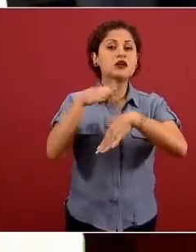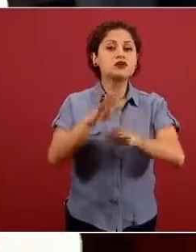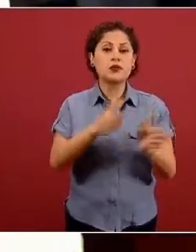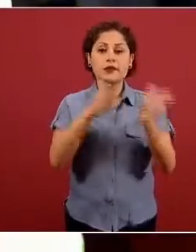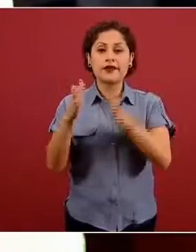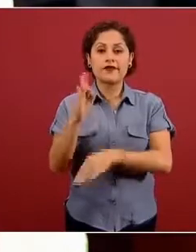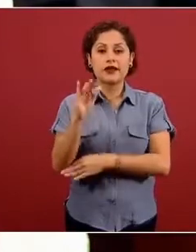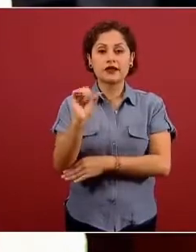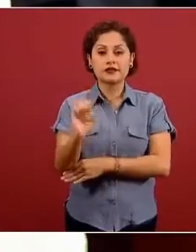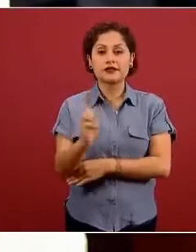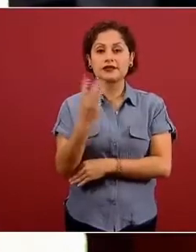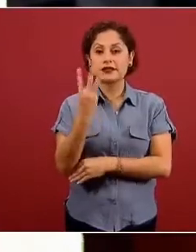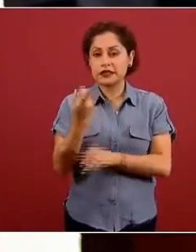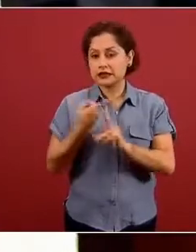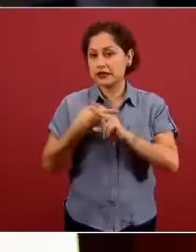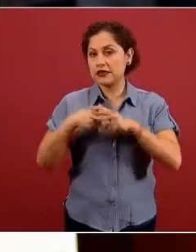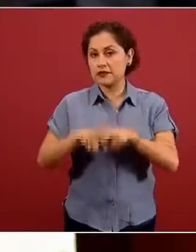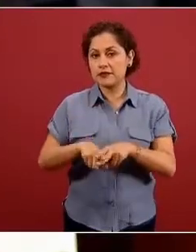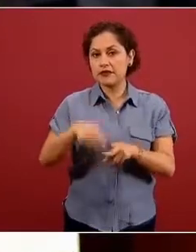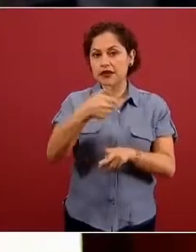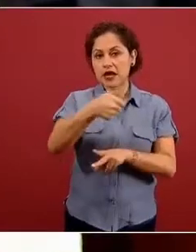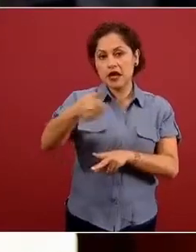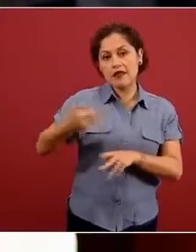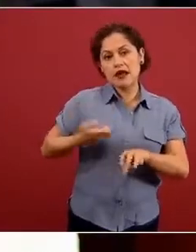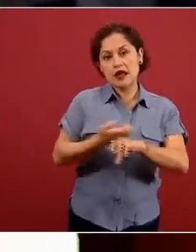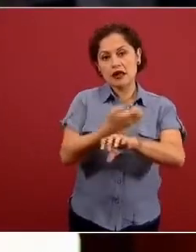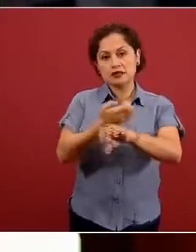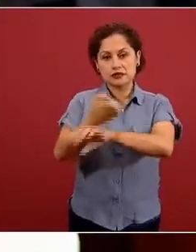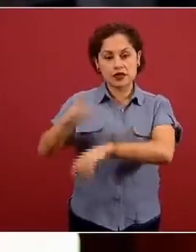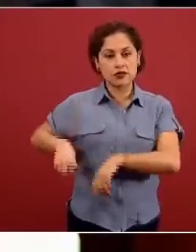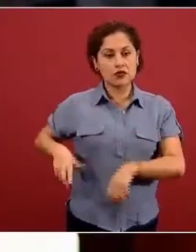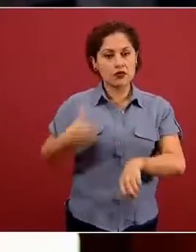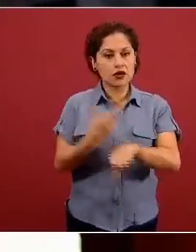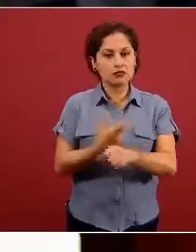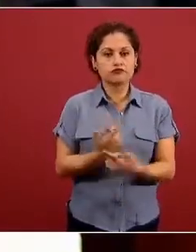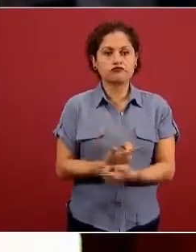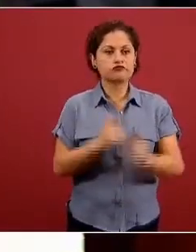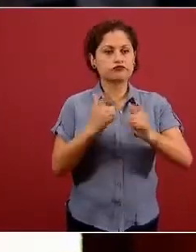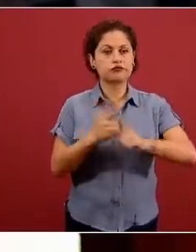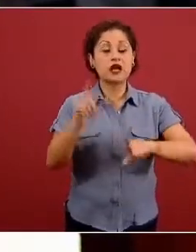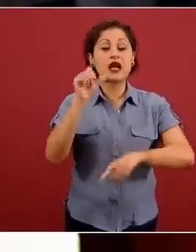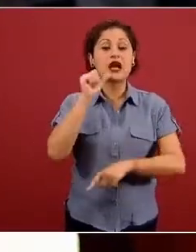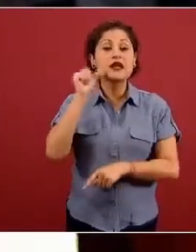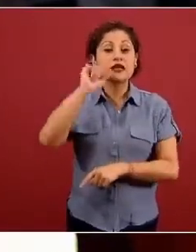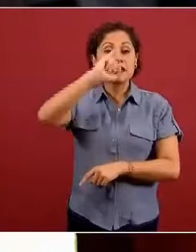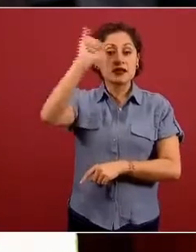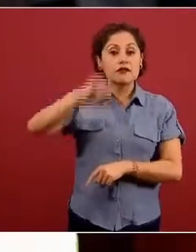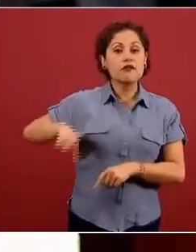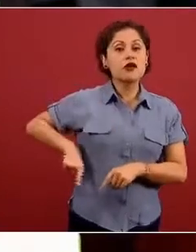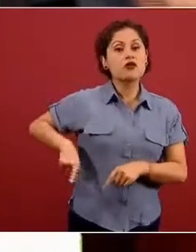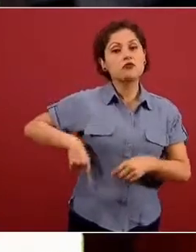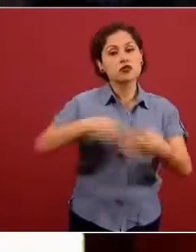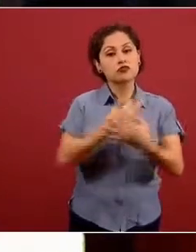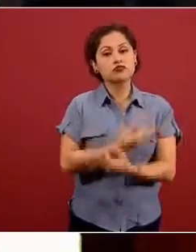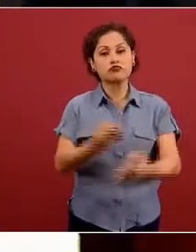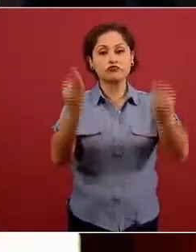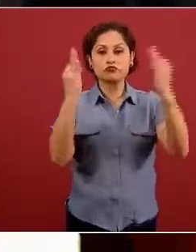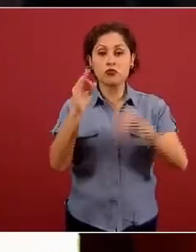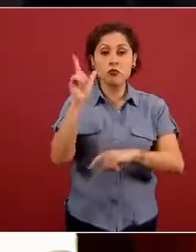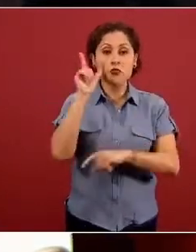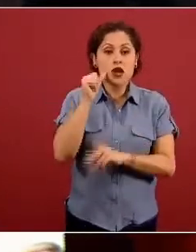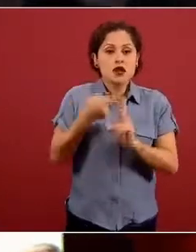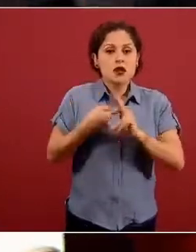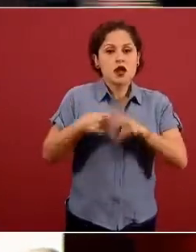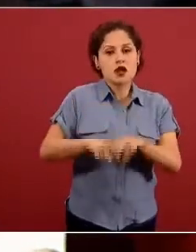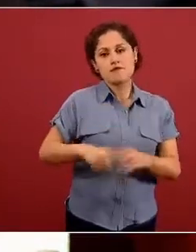comenzaba, cada uno tomaba sus decisiones. La jefa de gobierno, después de esta conferencia del día de ayer, anunciaba medidas que va a aplicar a partir de mañana. El